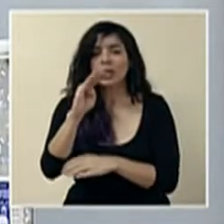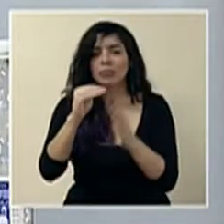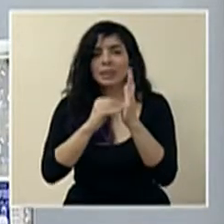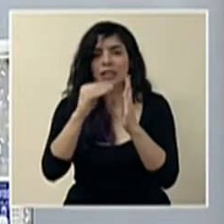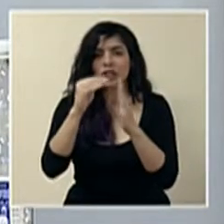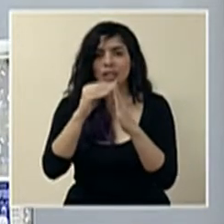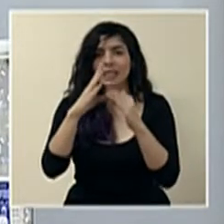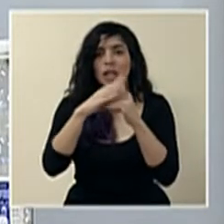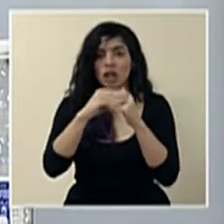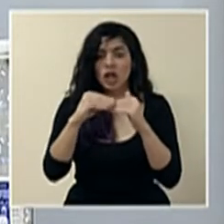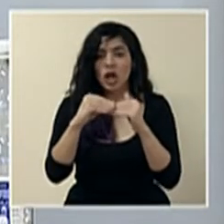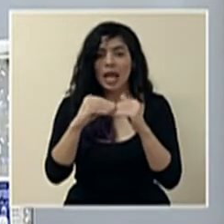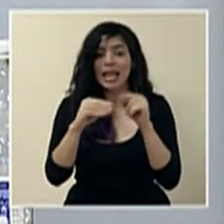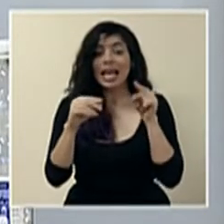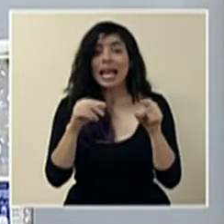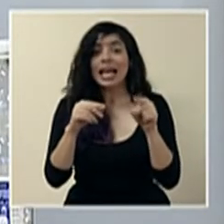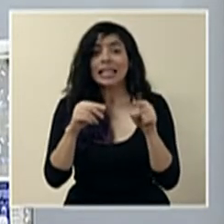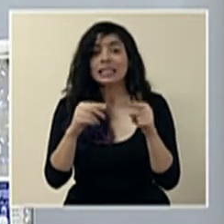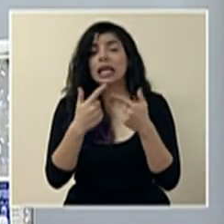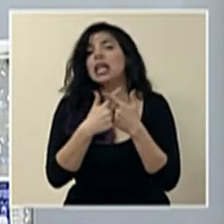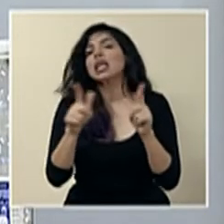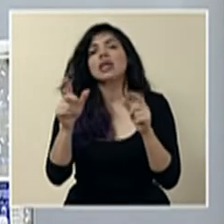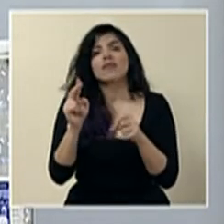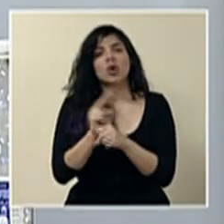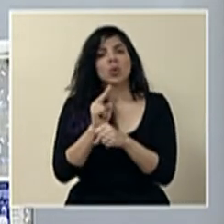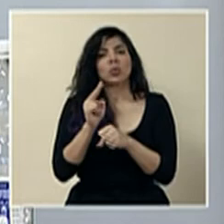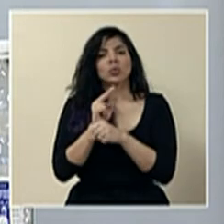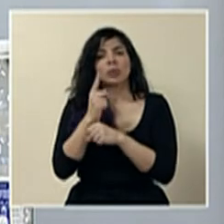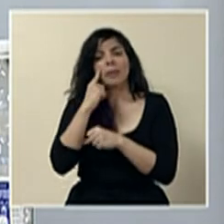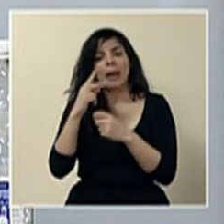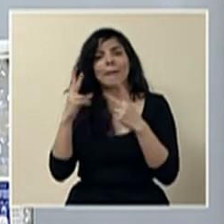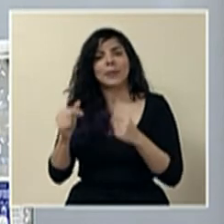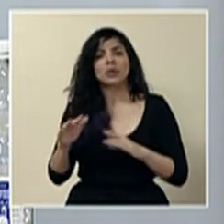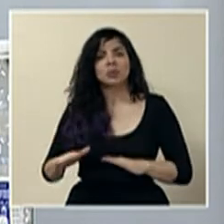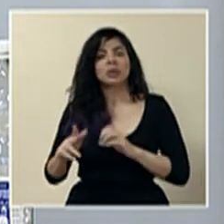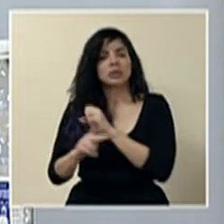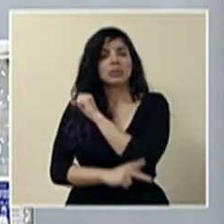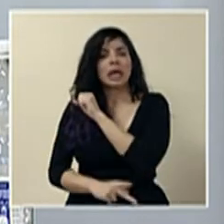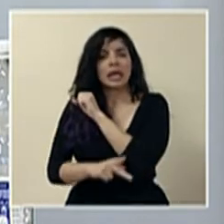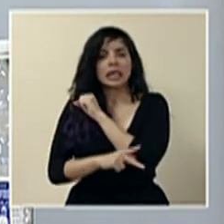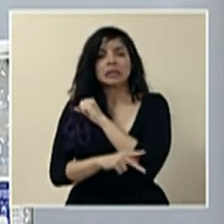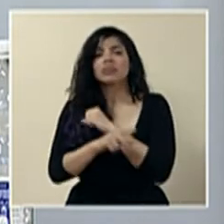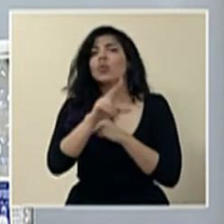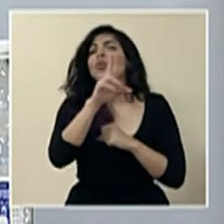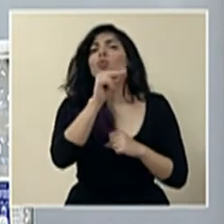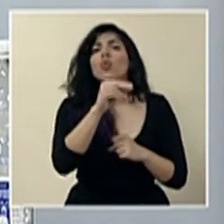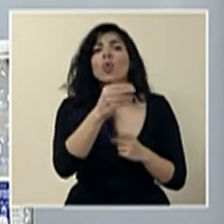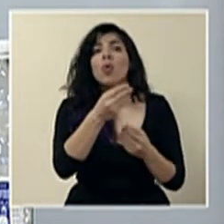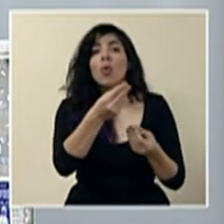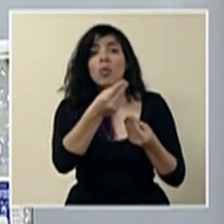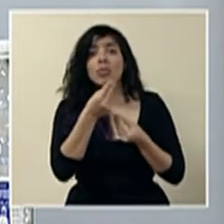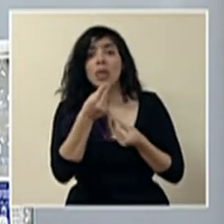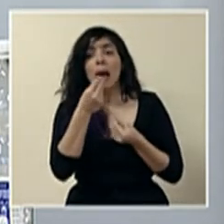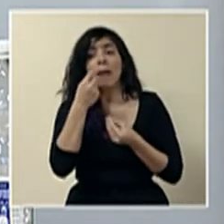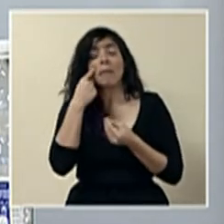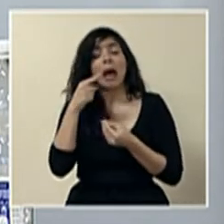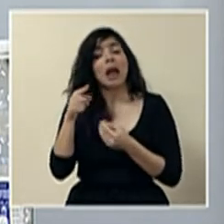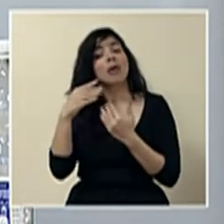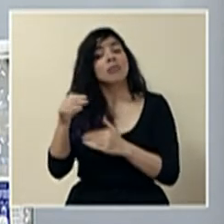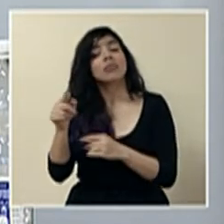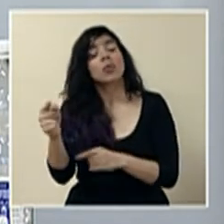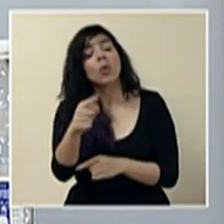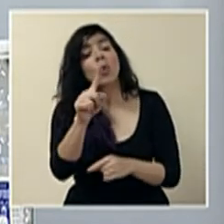millones de dólares, son de libre disponibilidad del presupuesto de la República, no vienen dirigidos a ningún sector